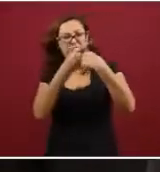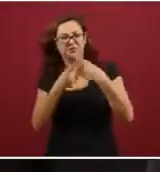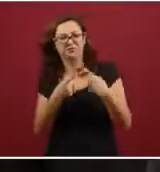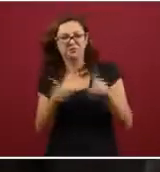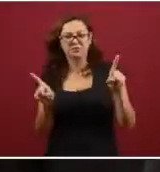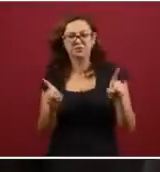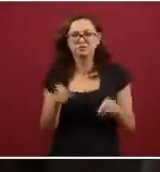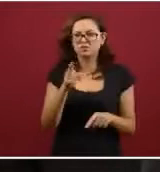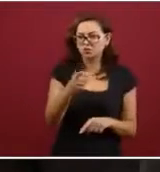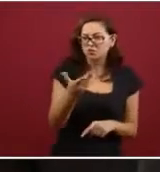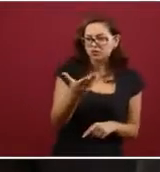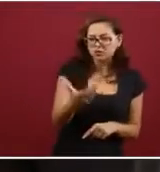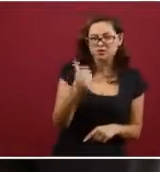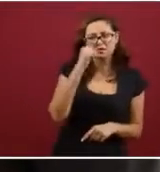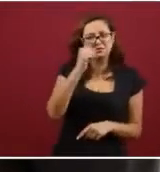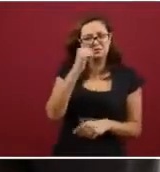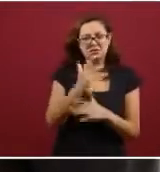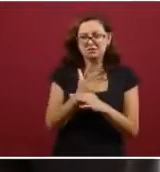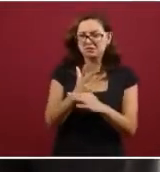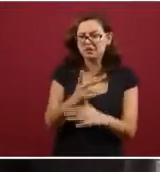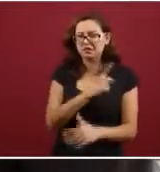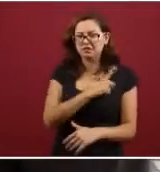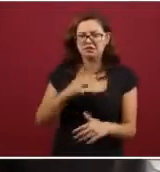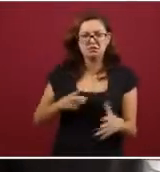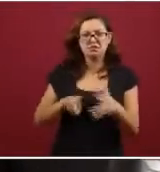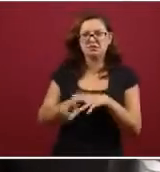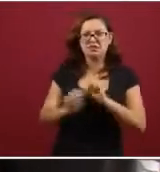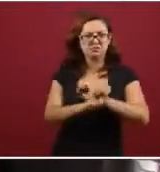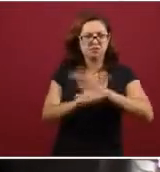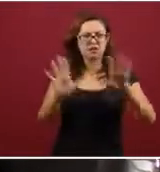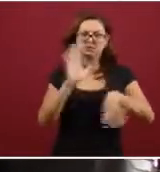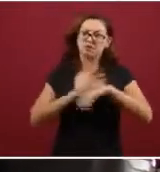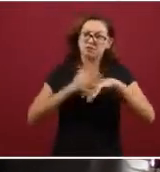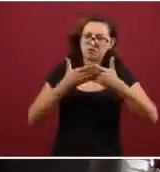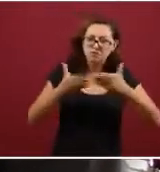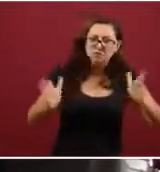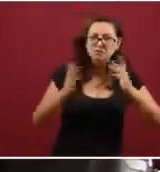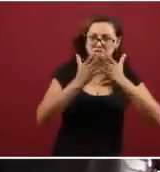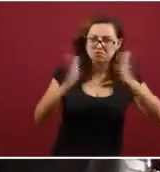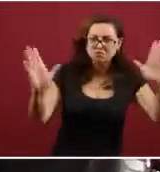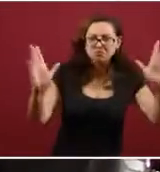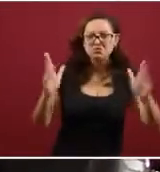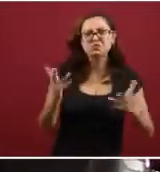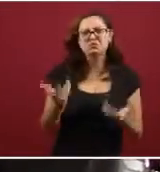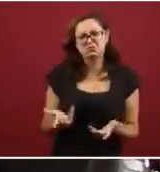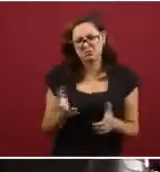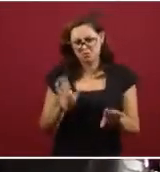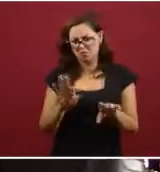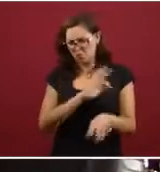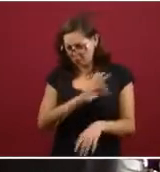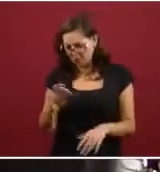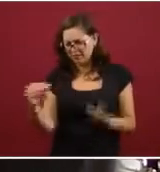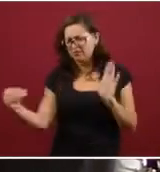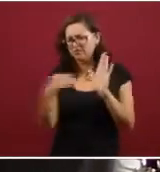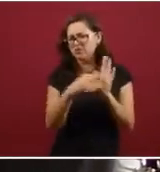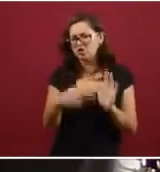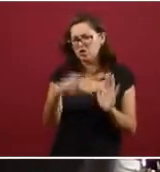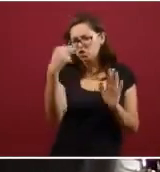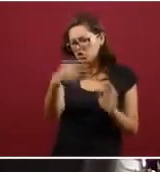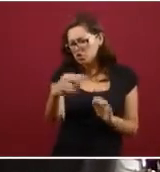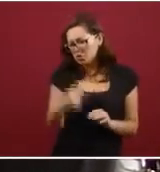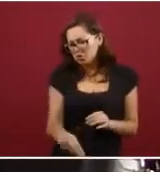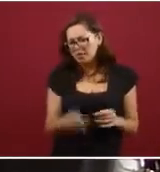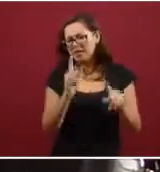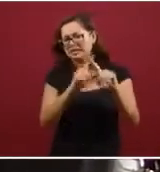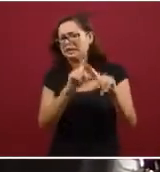de transparencia y de que hay que hacer la vida pública cada vez más pública, y queremos que usted le ponga nombres. ¿Quiénes son estas personas a las que